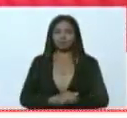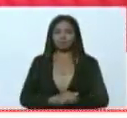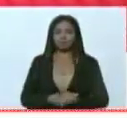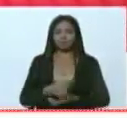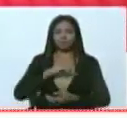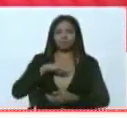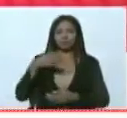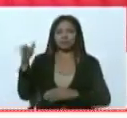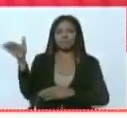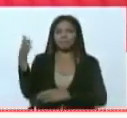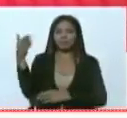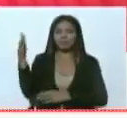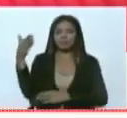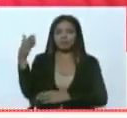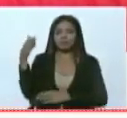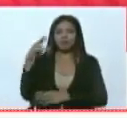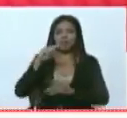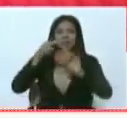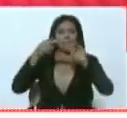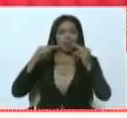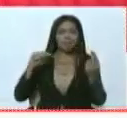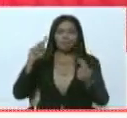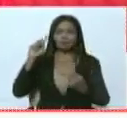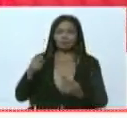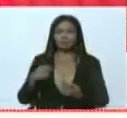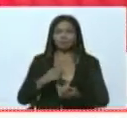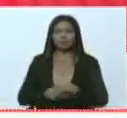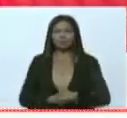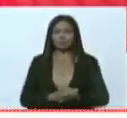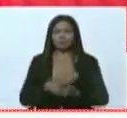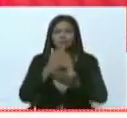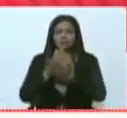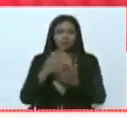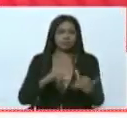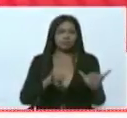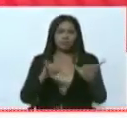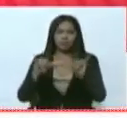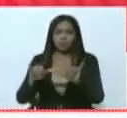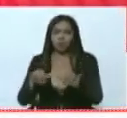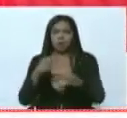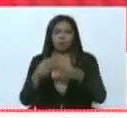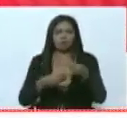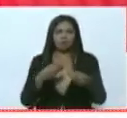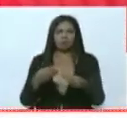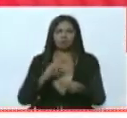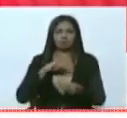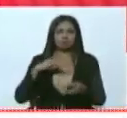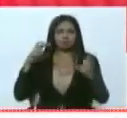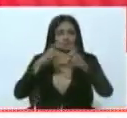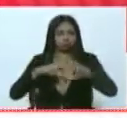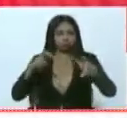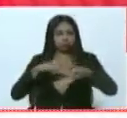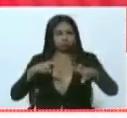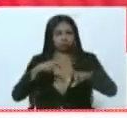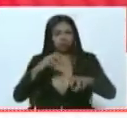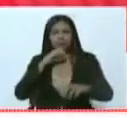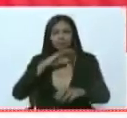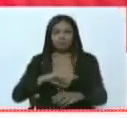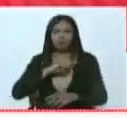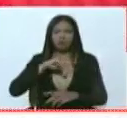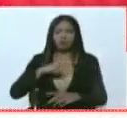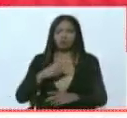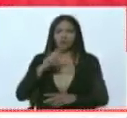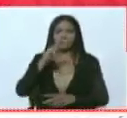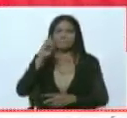Nuestra bandera es la paz. Siempre lo ha sido. Hay que revisar la historia de estos